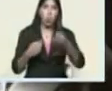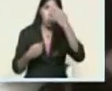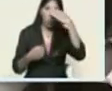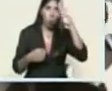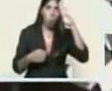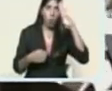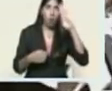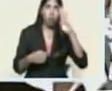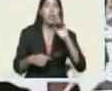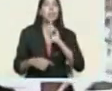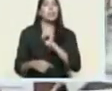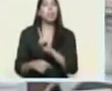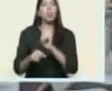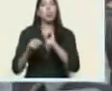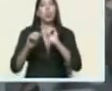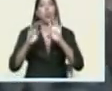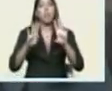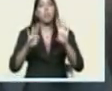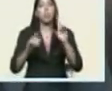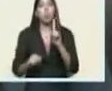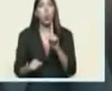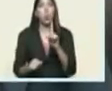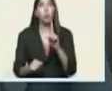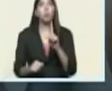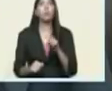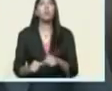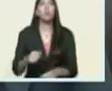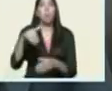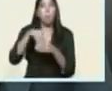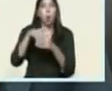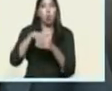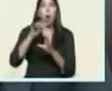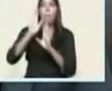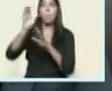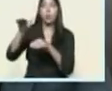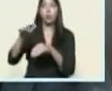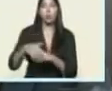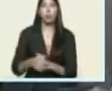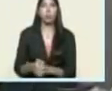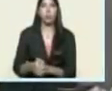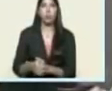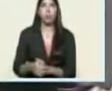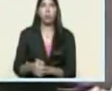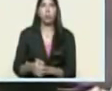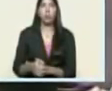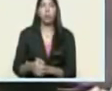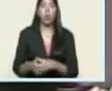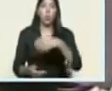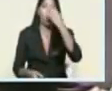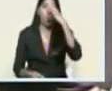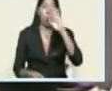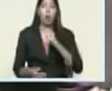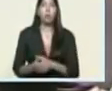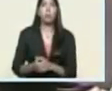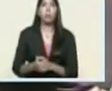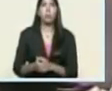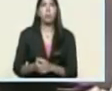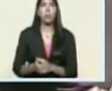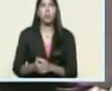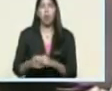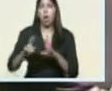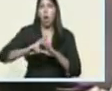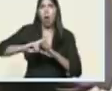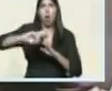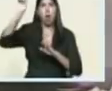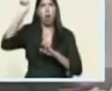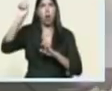también 191 votos de gobiernos y pueblos del mundo. Es la votación más alta, la votación